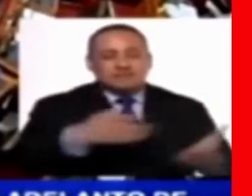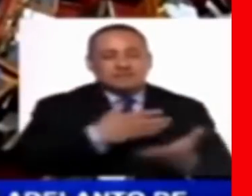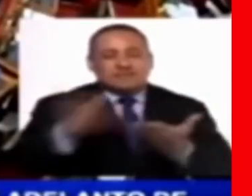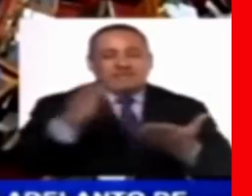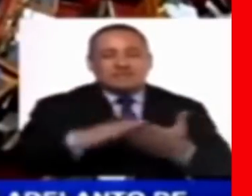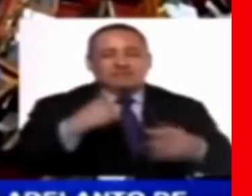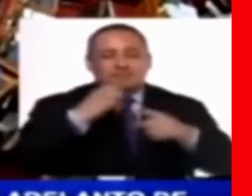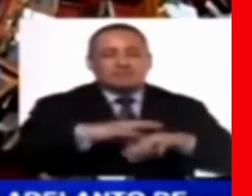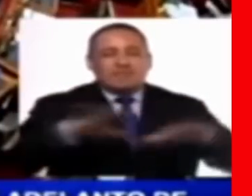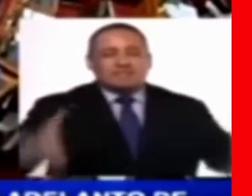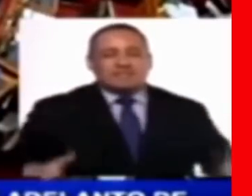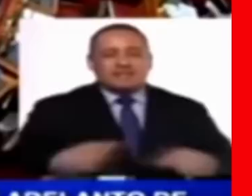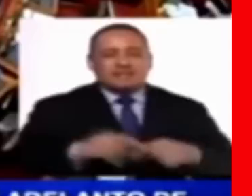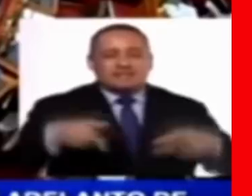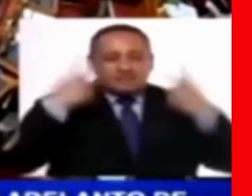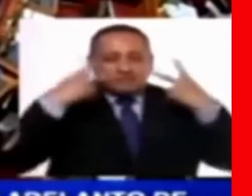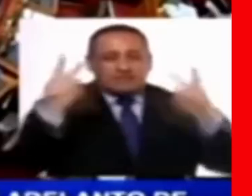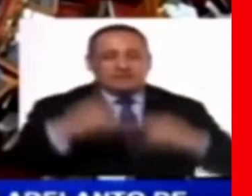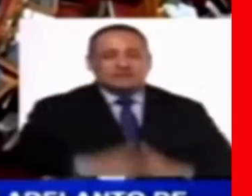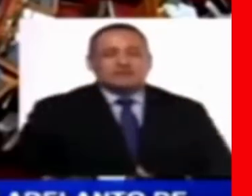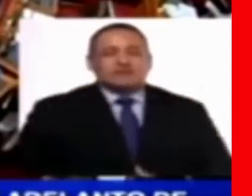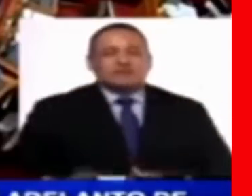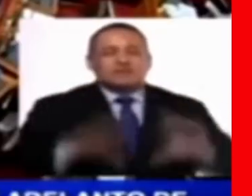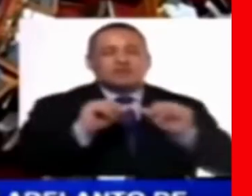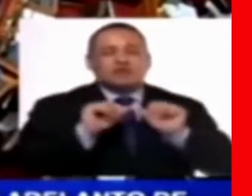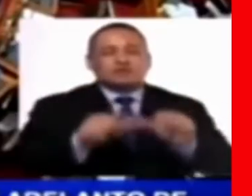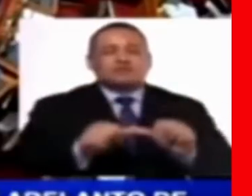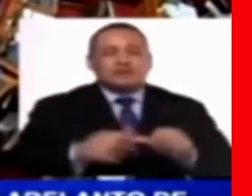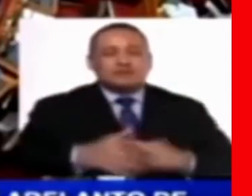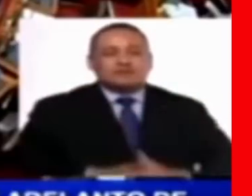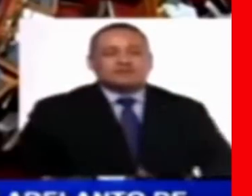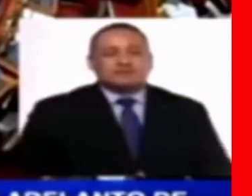es mantel de chifa. ¿Vale? Ahora vamos a continuar.